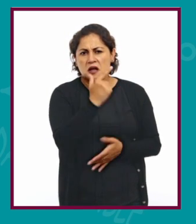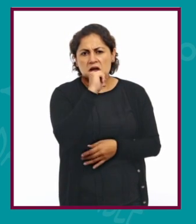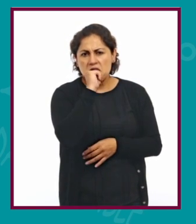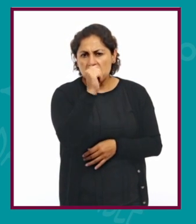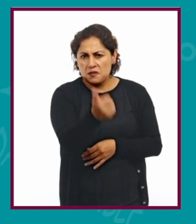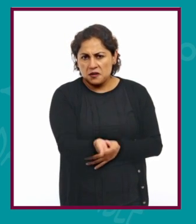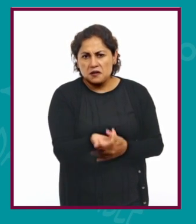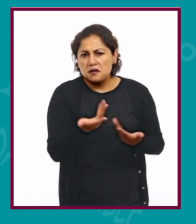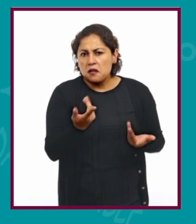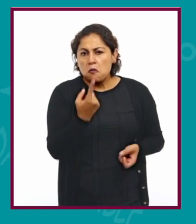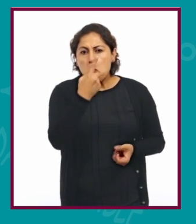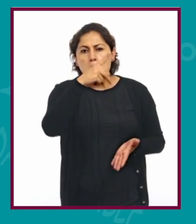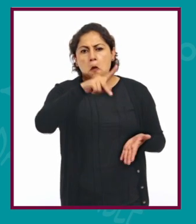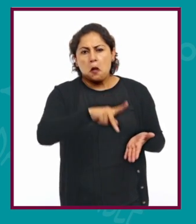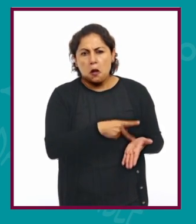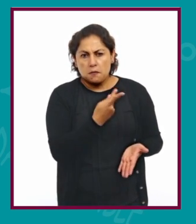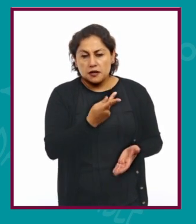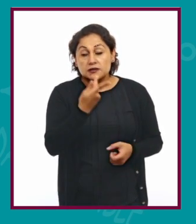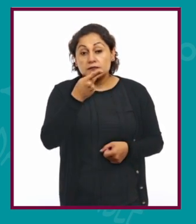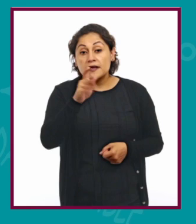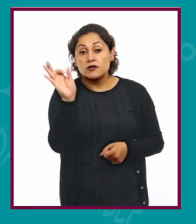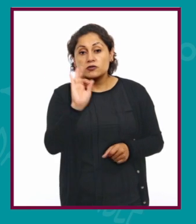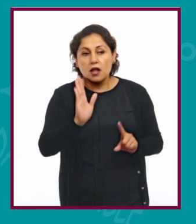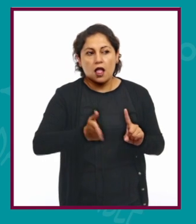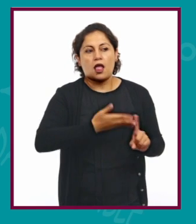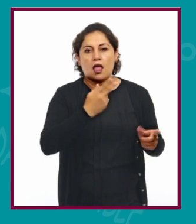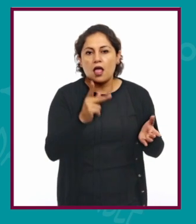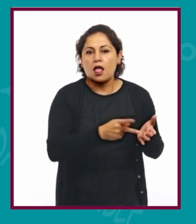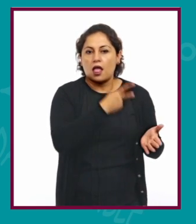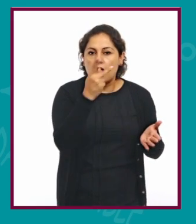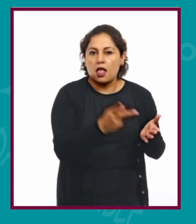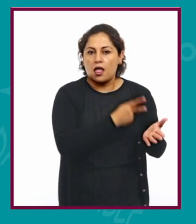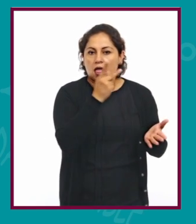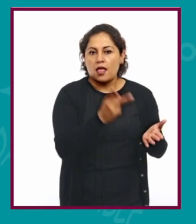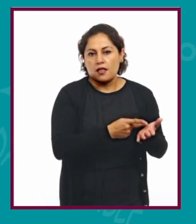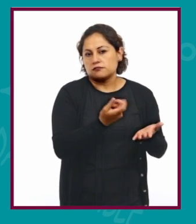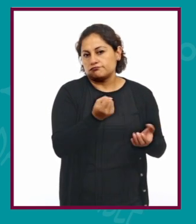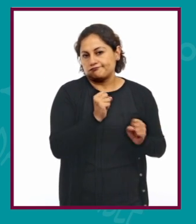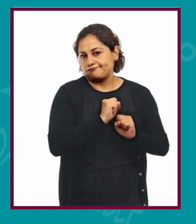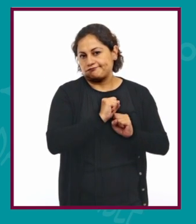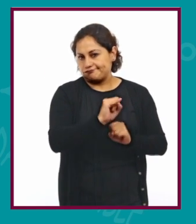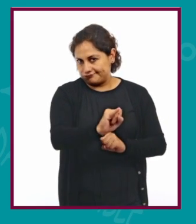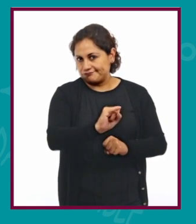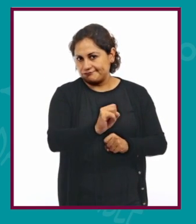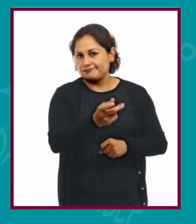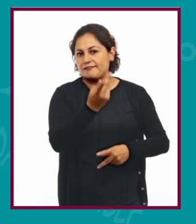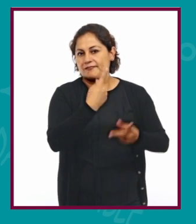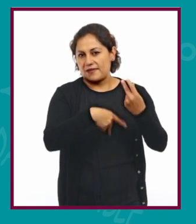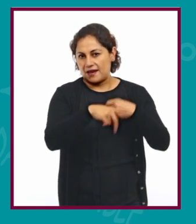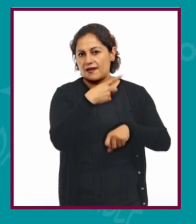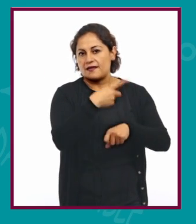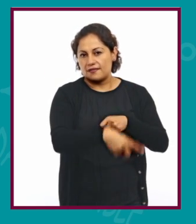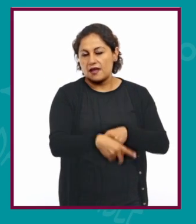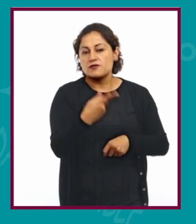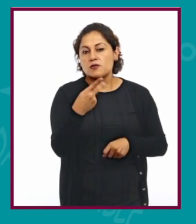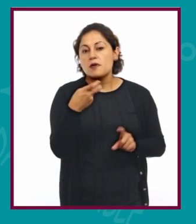consecuencias si solamente sucede una vez. Si es un acto repetitivo puede tener consecuencias, por supuesto. Pero vaya, digamos, ese ejemplo nos habla de un cierto